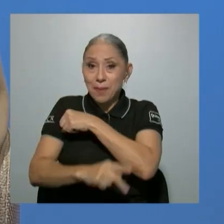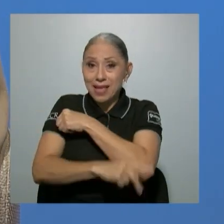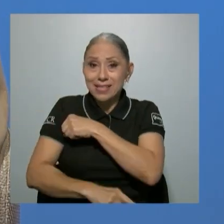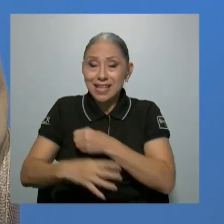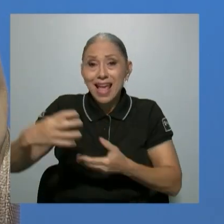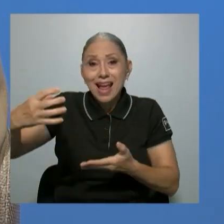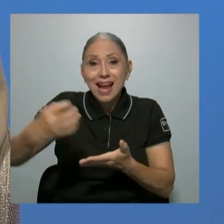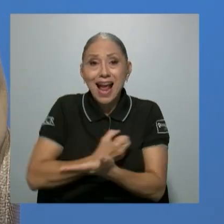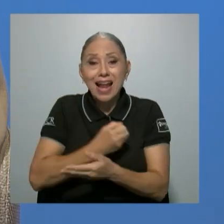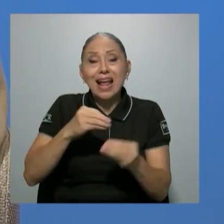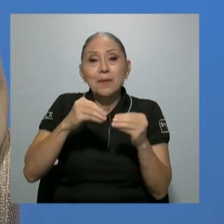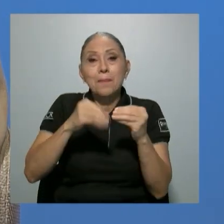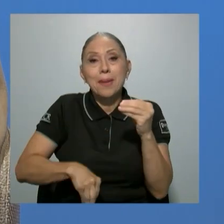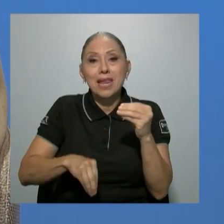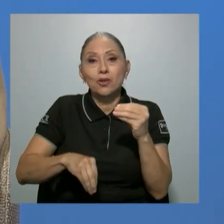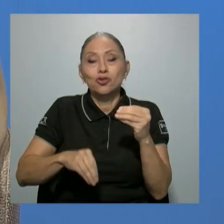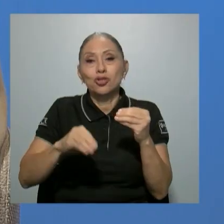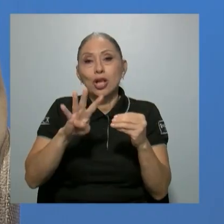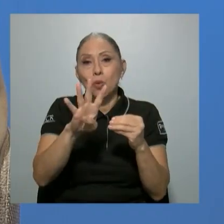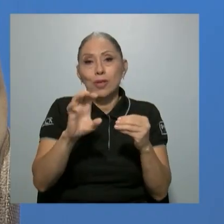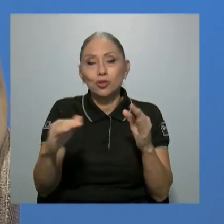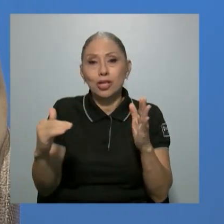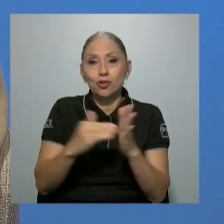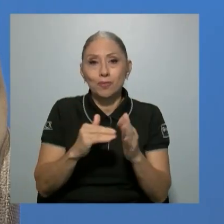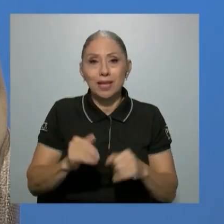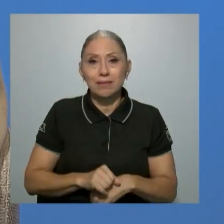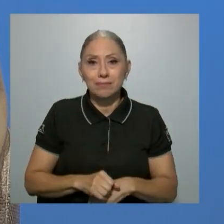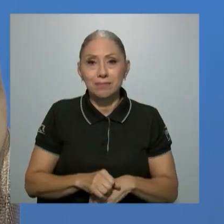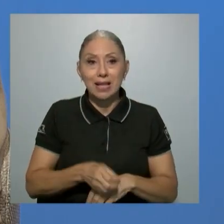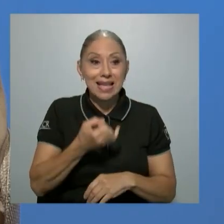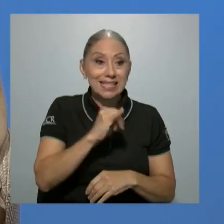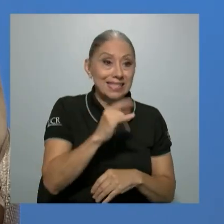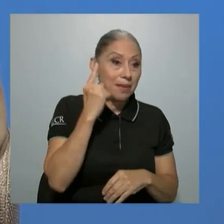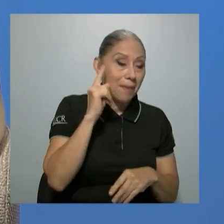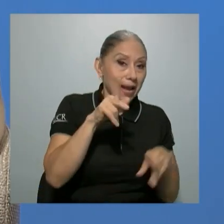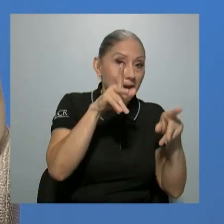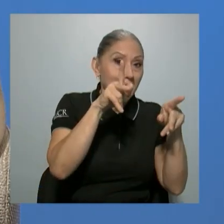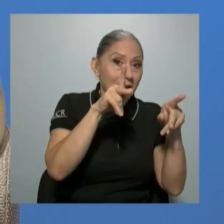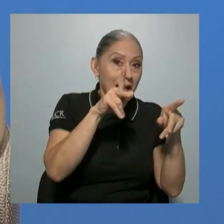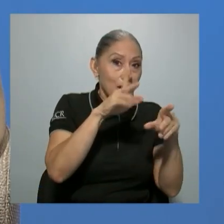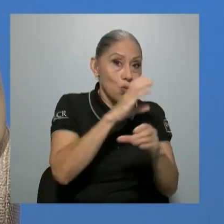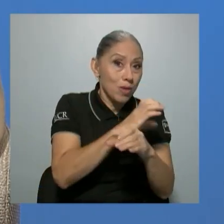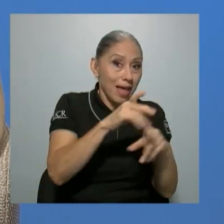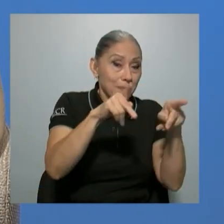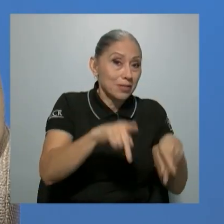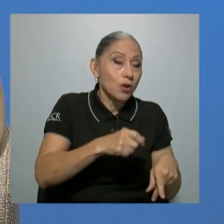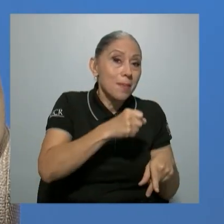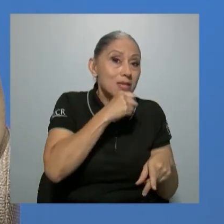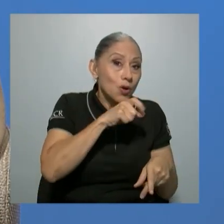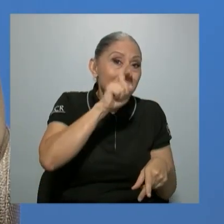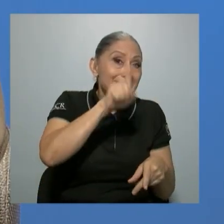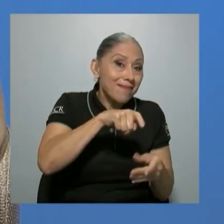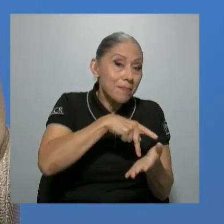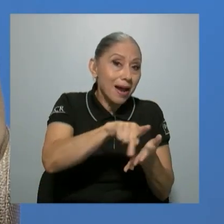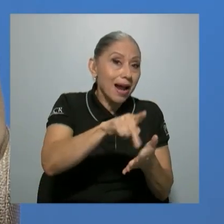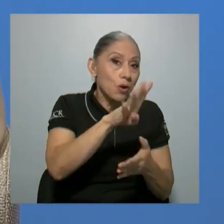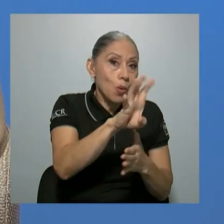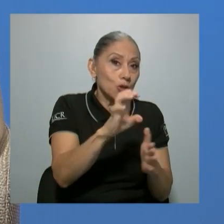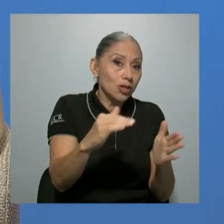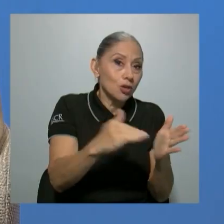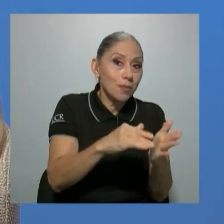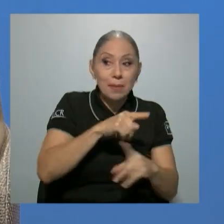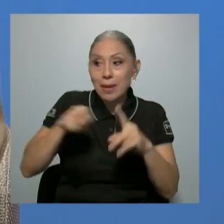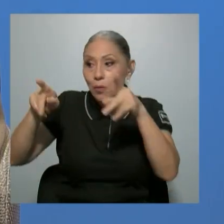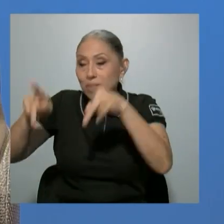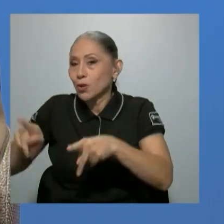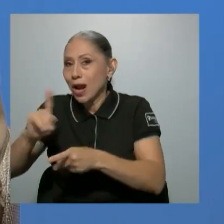colones. Entonces, ese es un tema que realmente nos va o nos está impactando y que va a ser